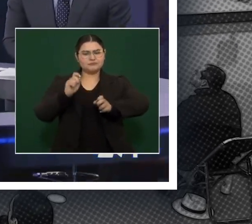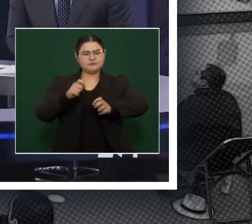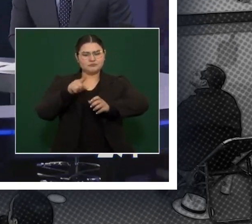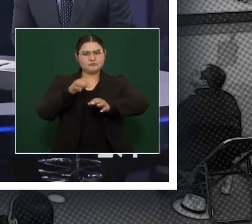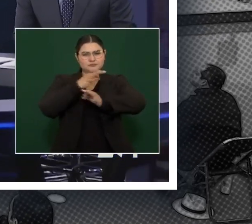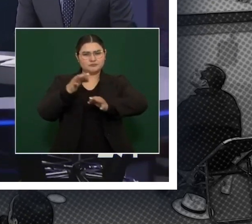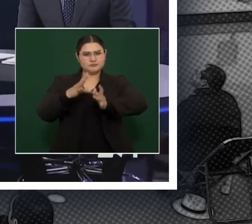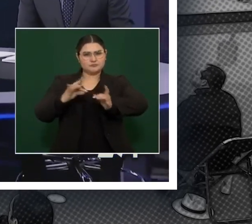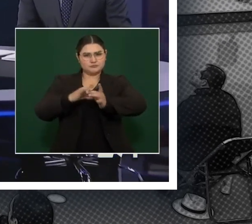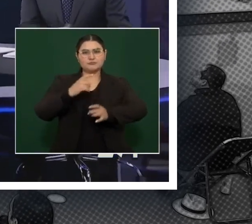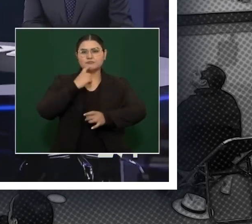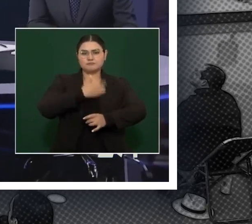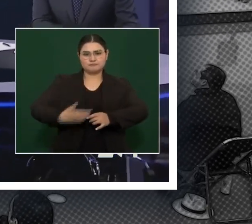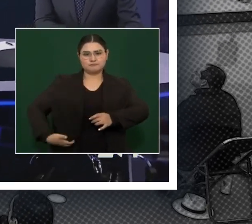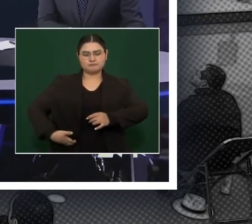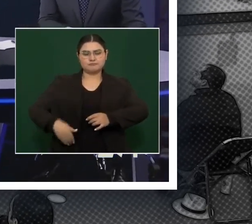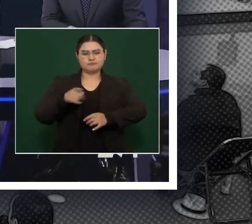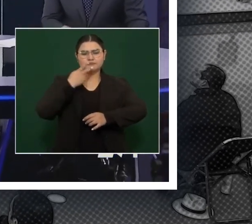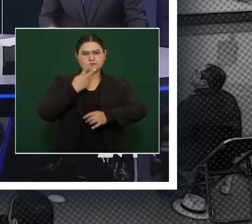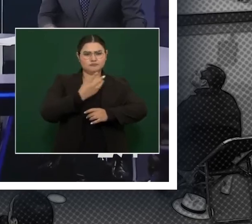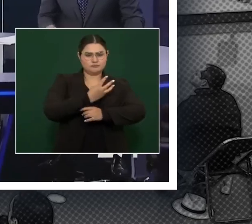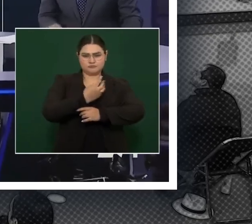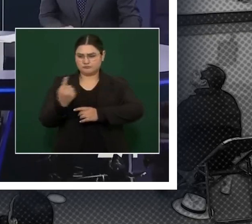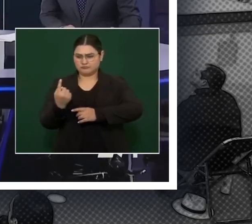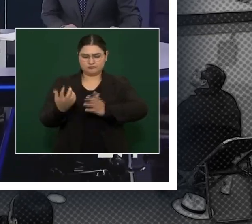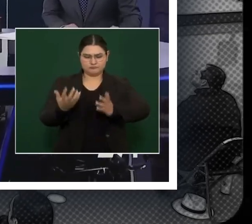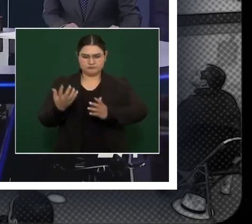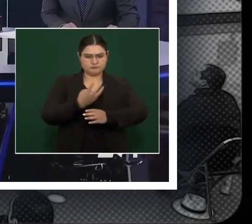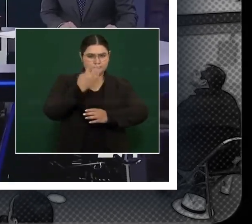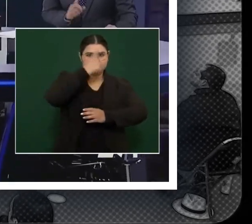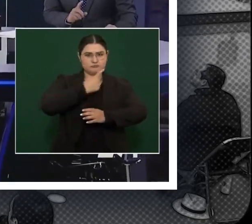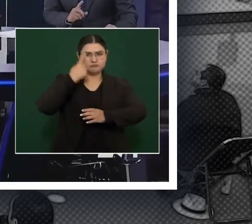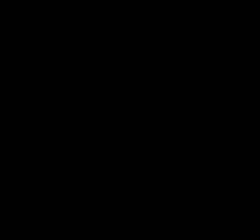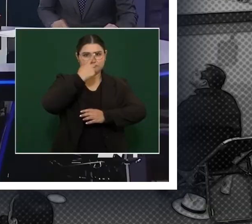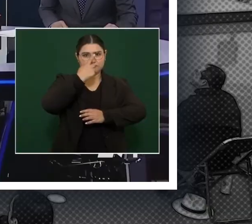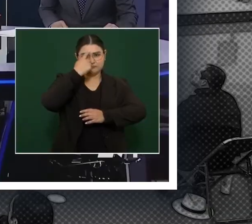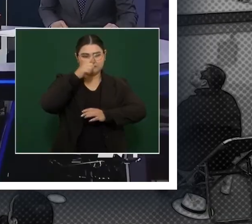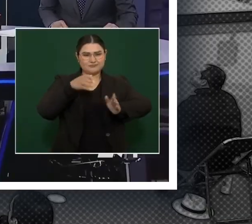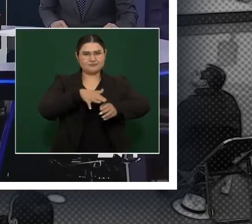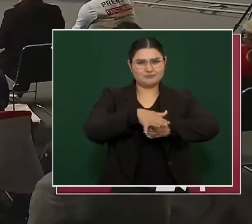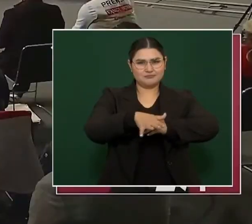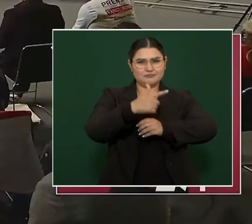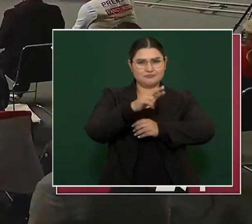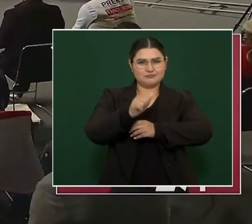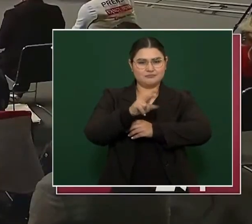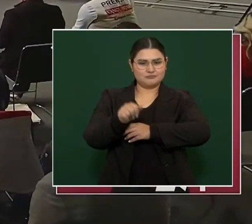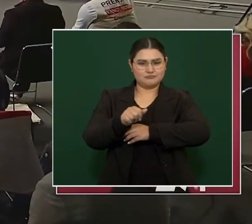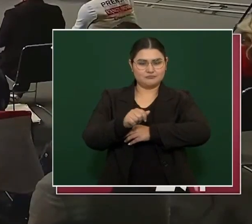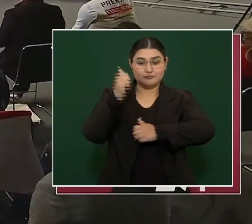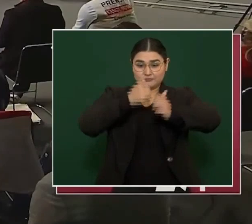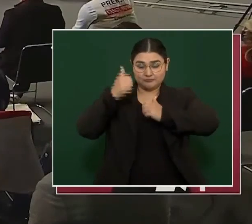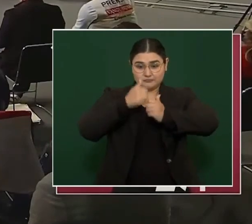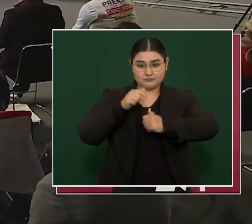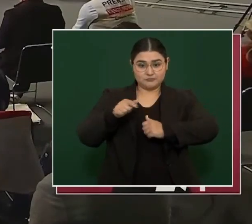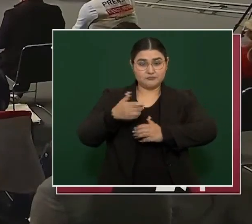presidente López Obrador. La semana pasada la proporción fue de 4 a 1, es decir, 4 horas dedicadas al juicio de García Luna por una hora a los videos en Campeche. El análisis que mencionó el